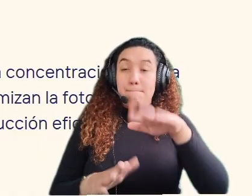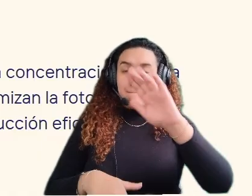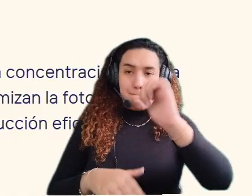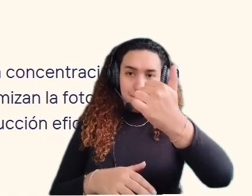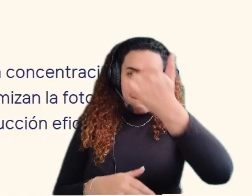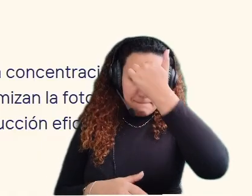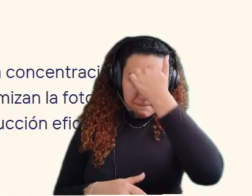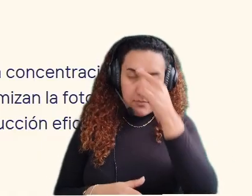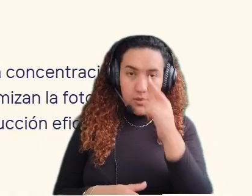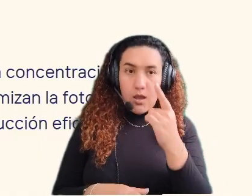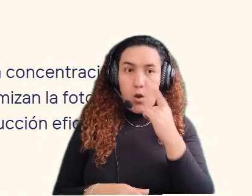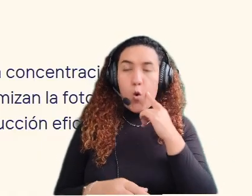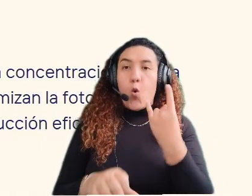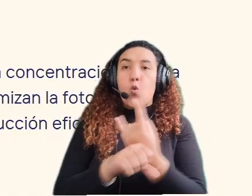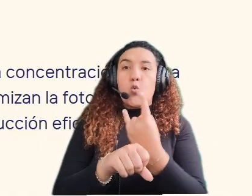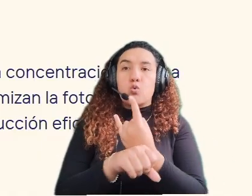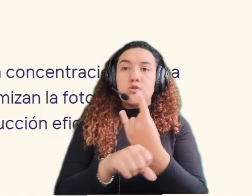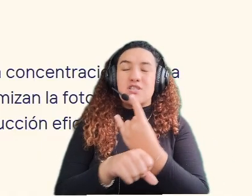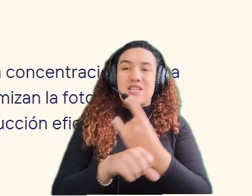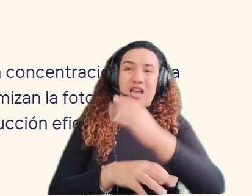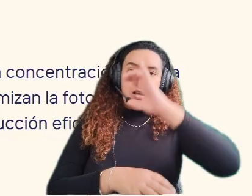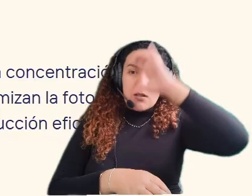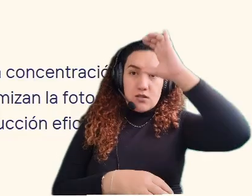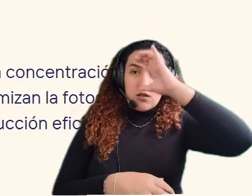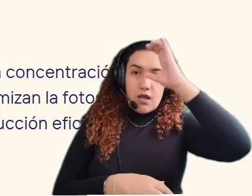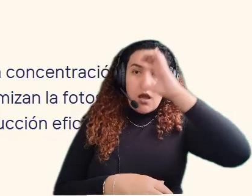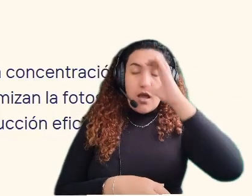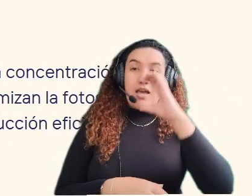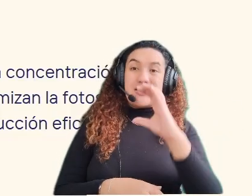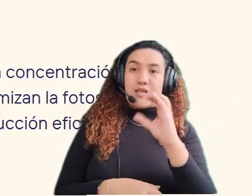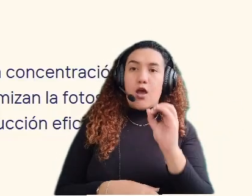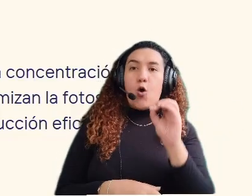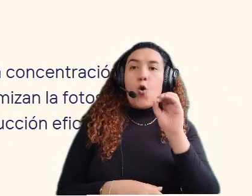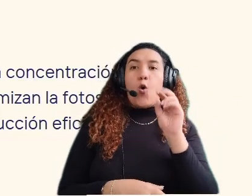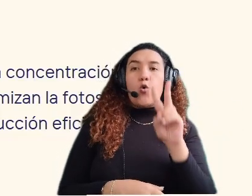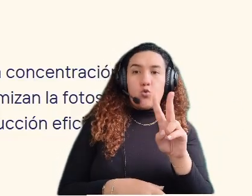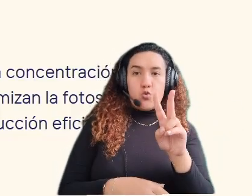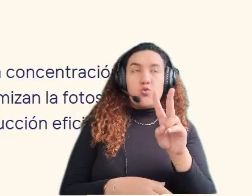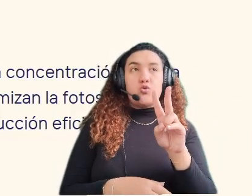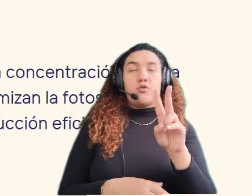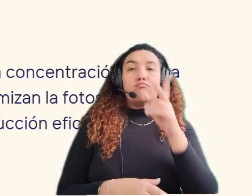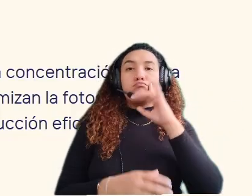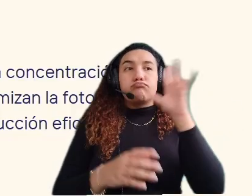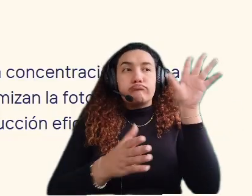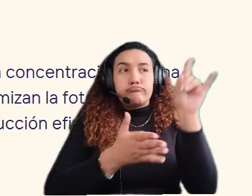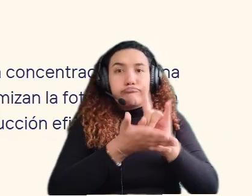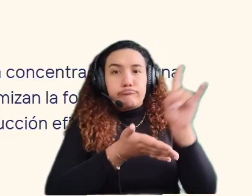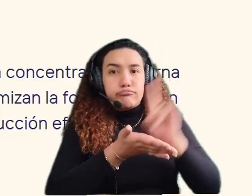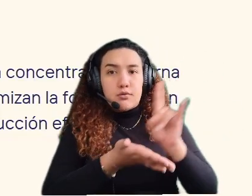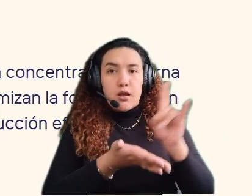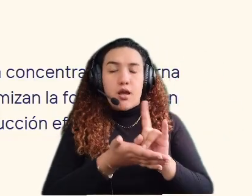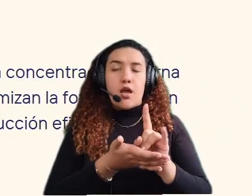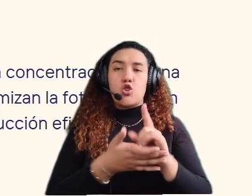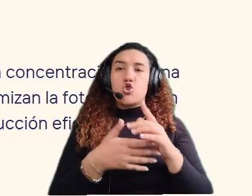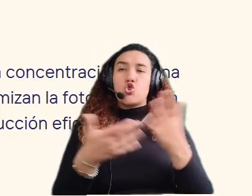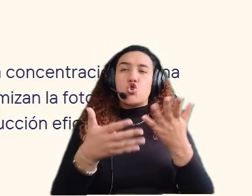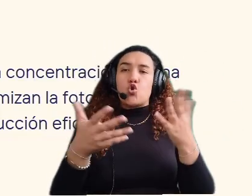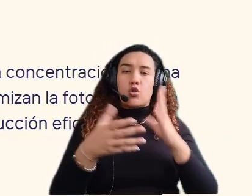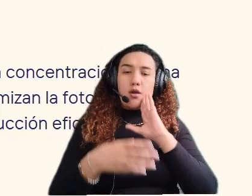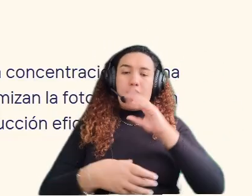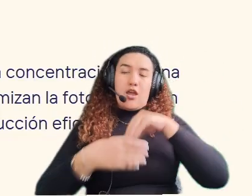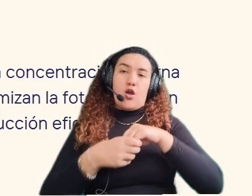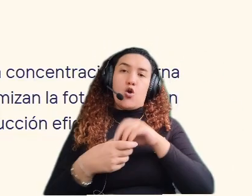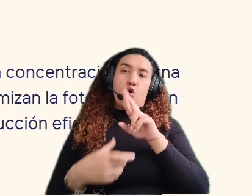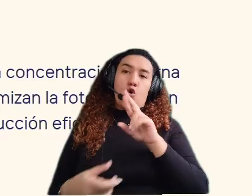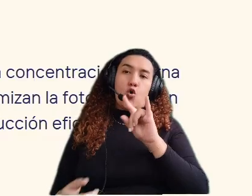Su relevancia es la concentración de dióxido de carbono en el sistema de acción del rubisco.